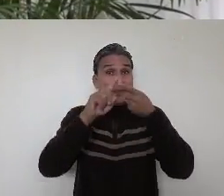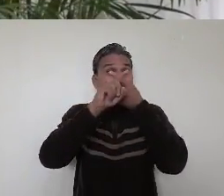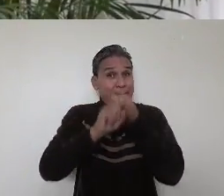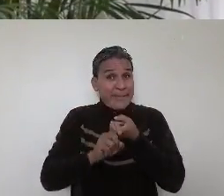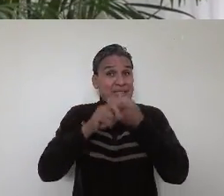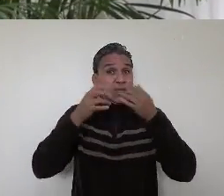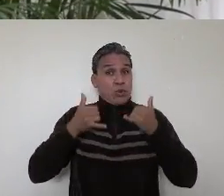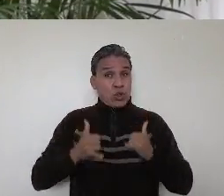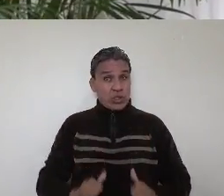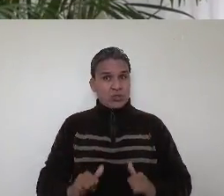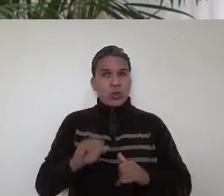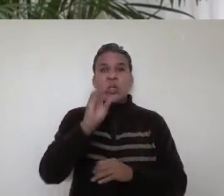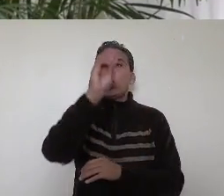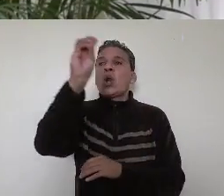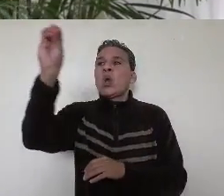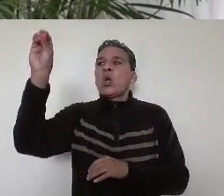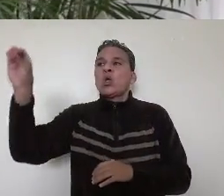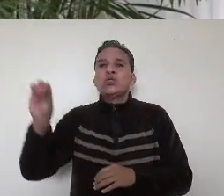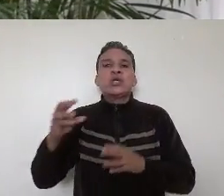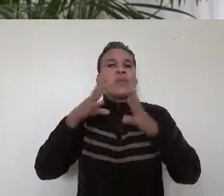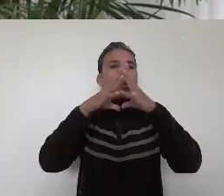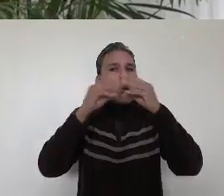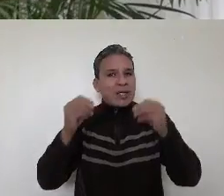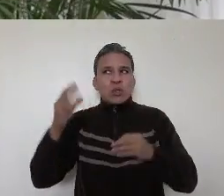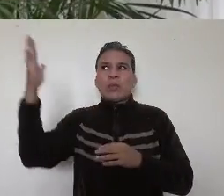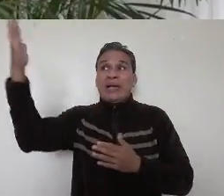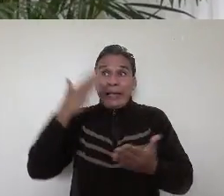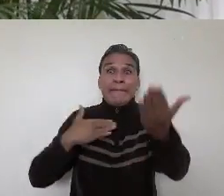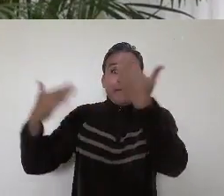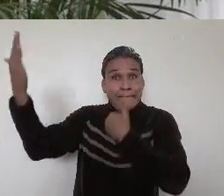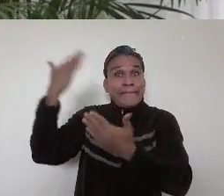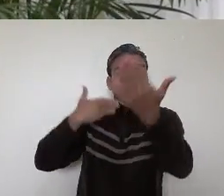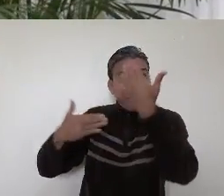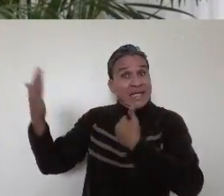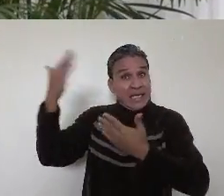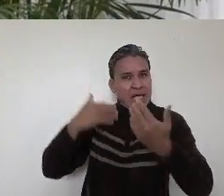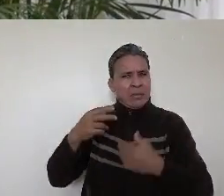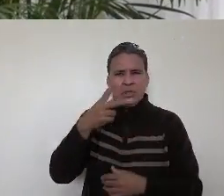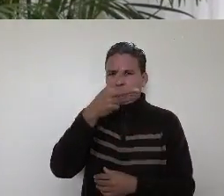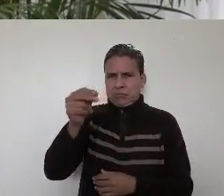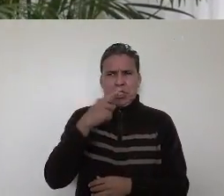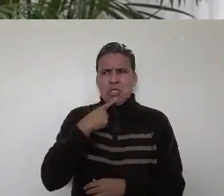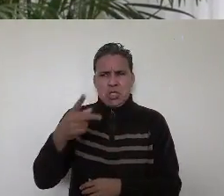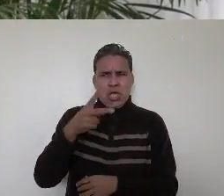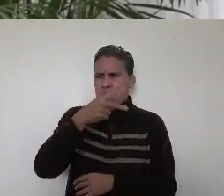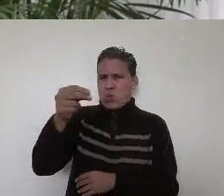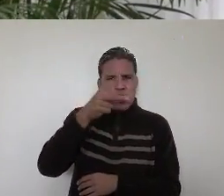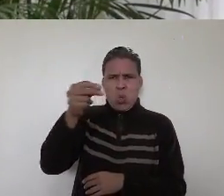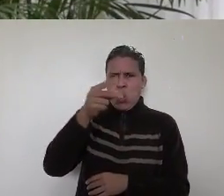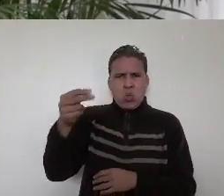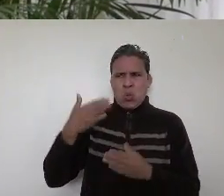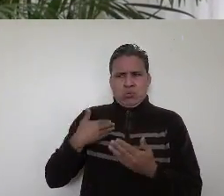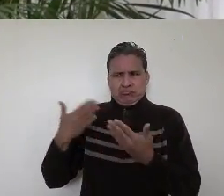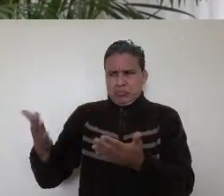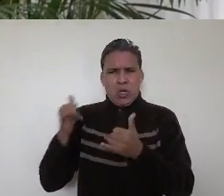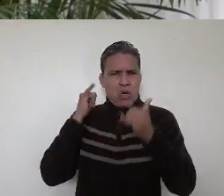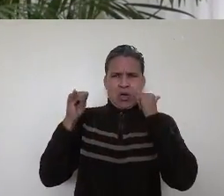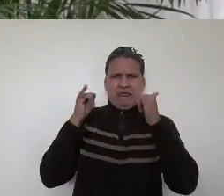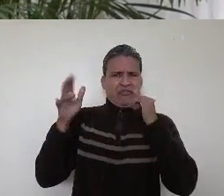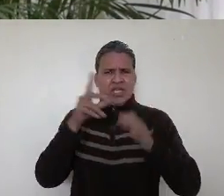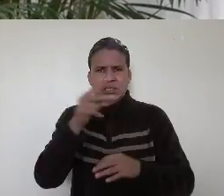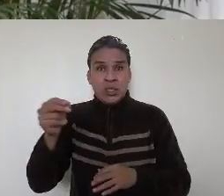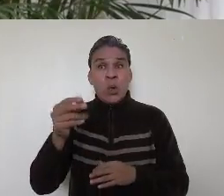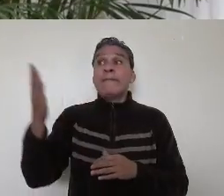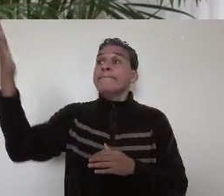los invitados, pero estos no quisieron ir. Envió de nuevo a otros criados que les dijeran: Tengo preparado